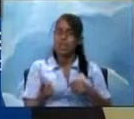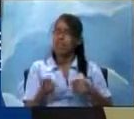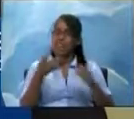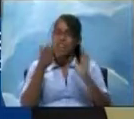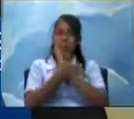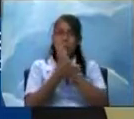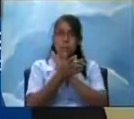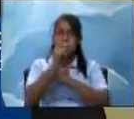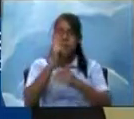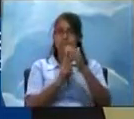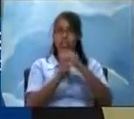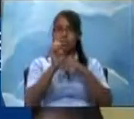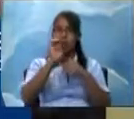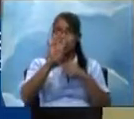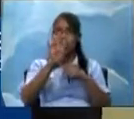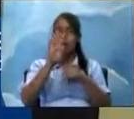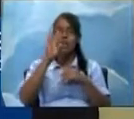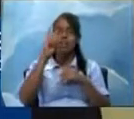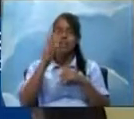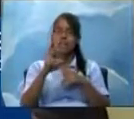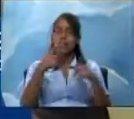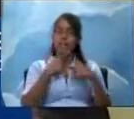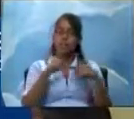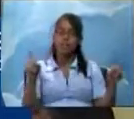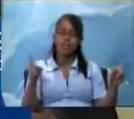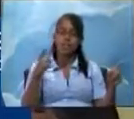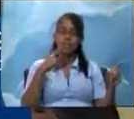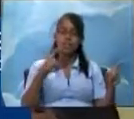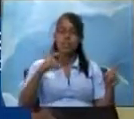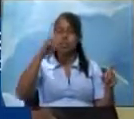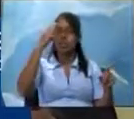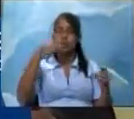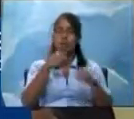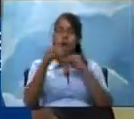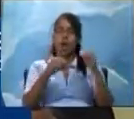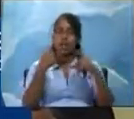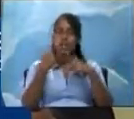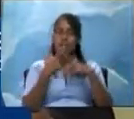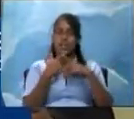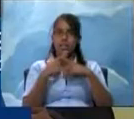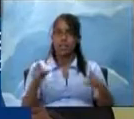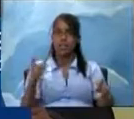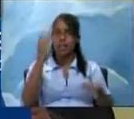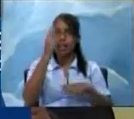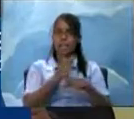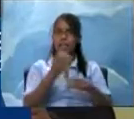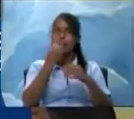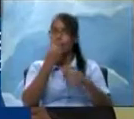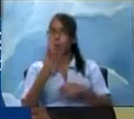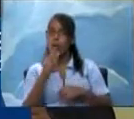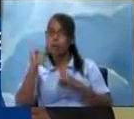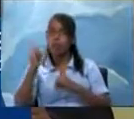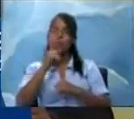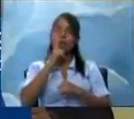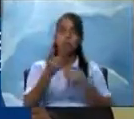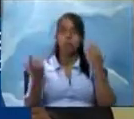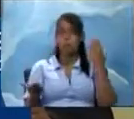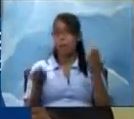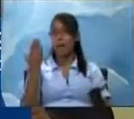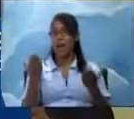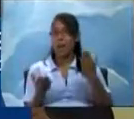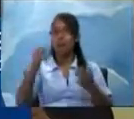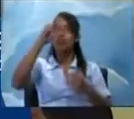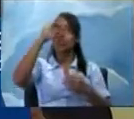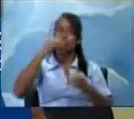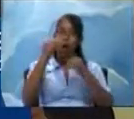la consecuencia, el versículo 46, la diferencia. Dios hace diferencia entre el bueno y el malo.